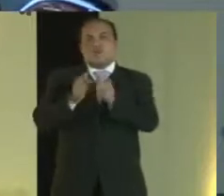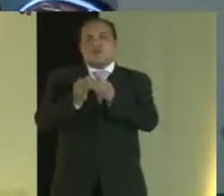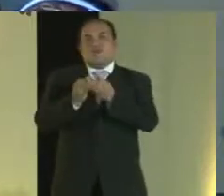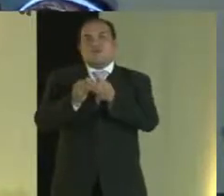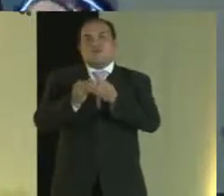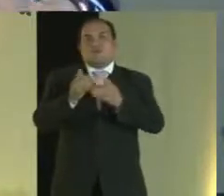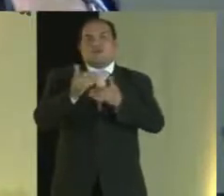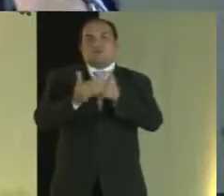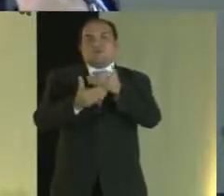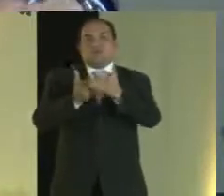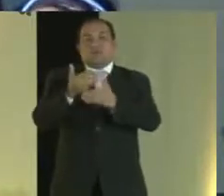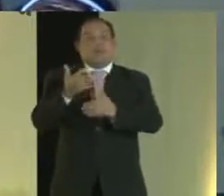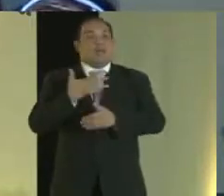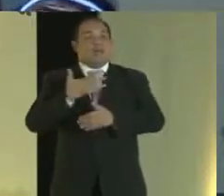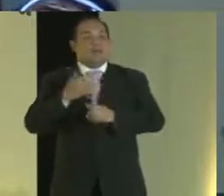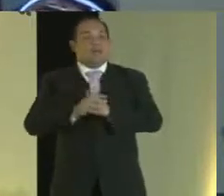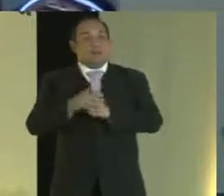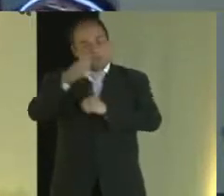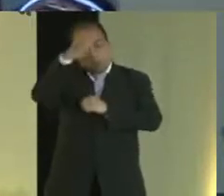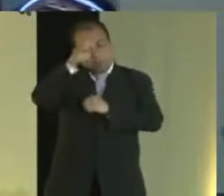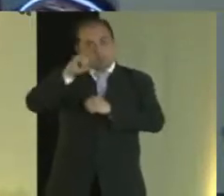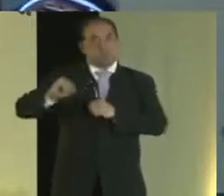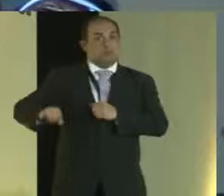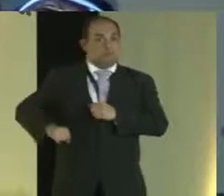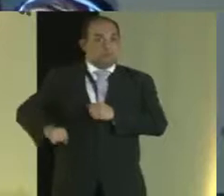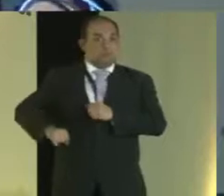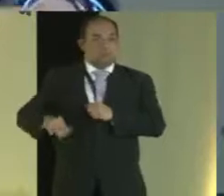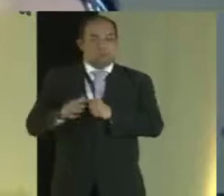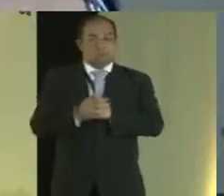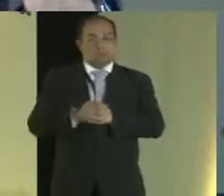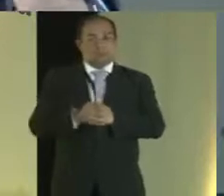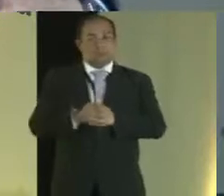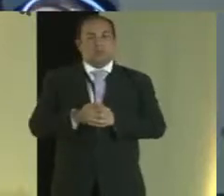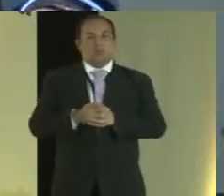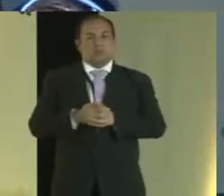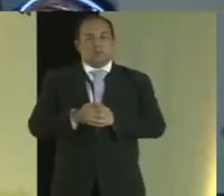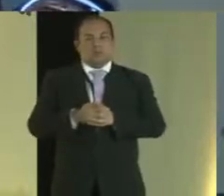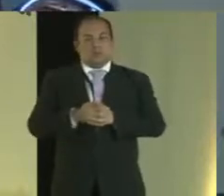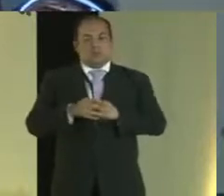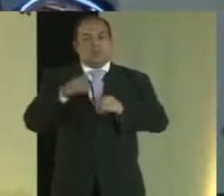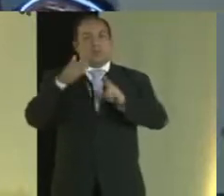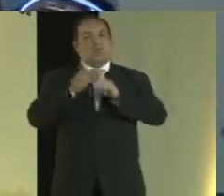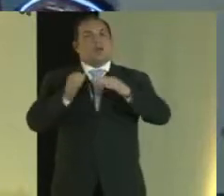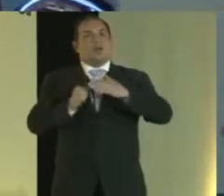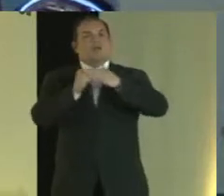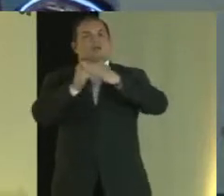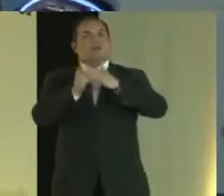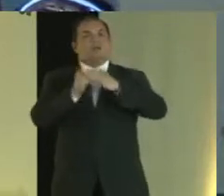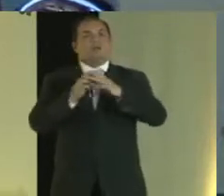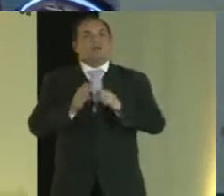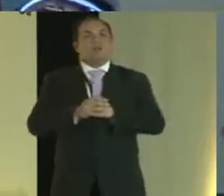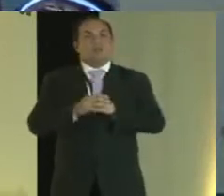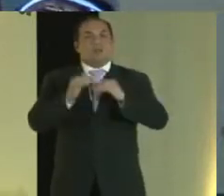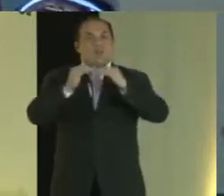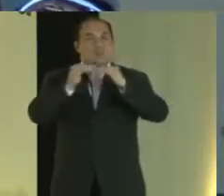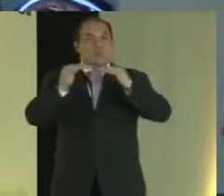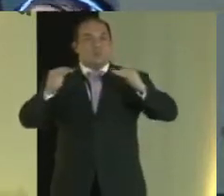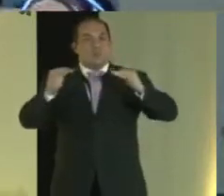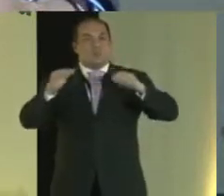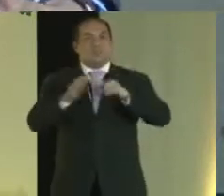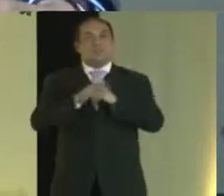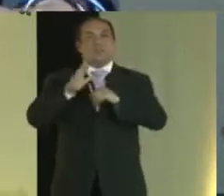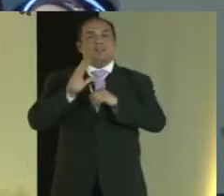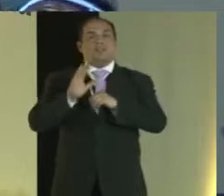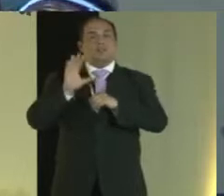producción, ha resultado una experiencia muy interesante para fortalecer la democracia sindical